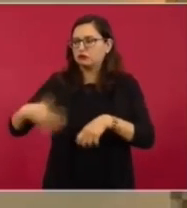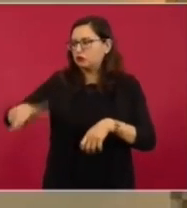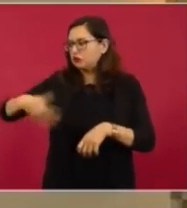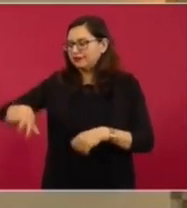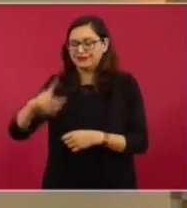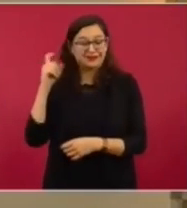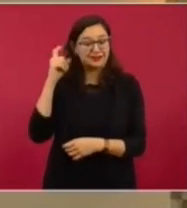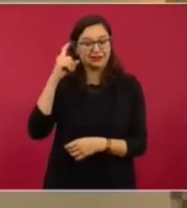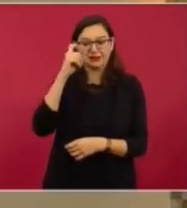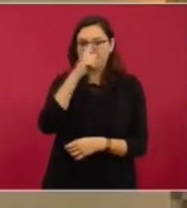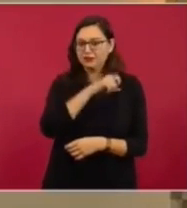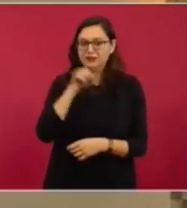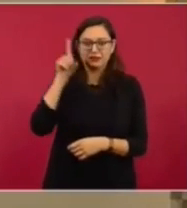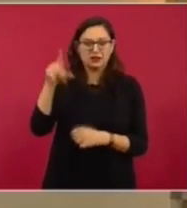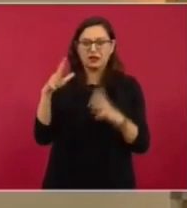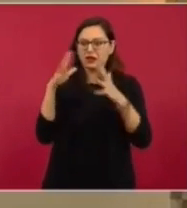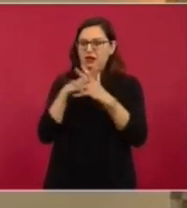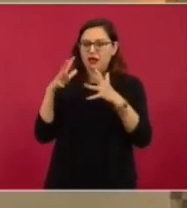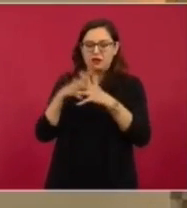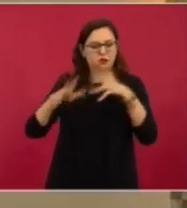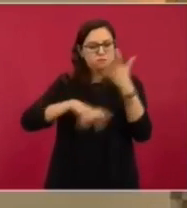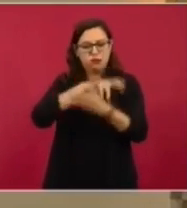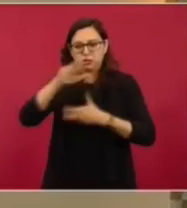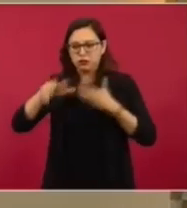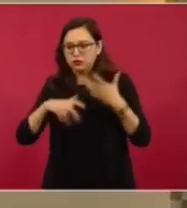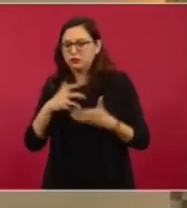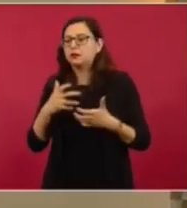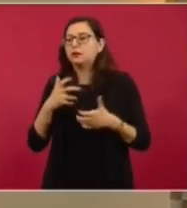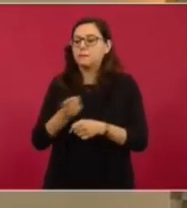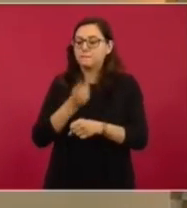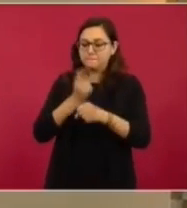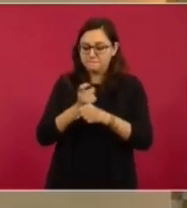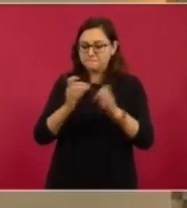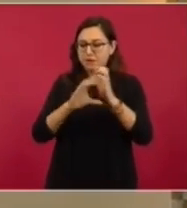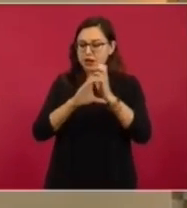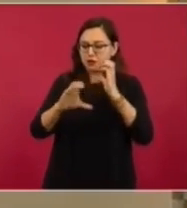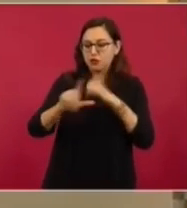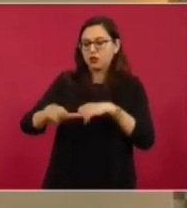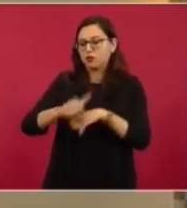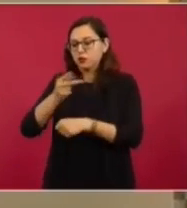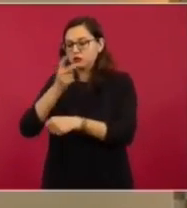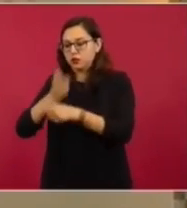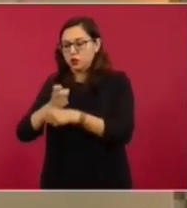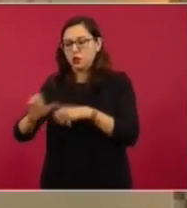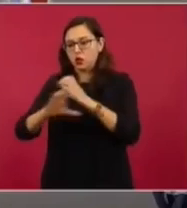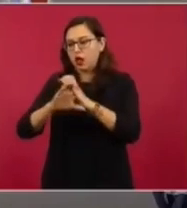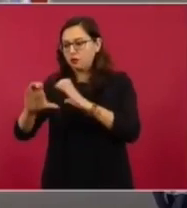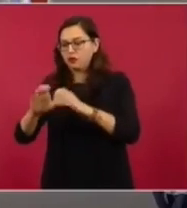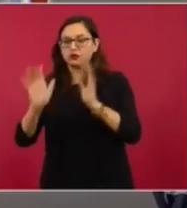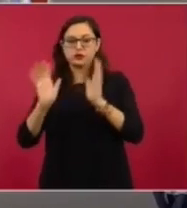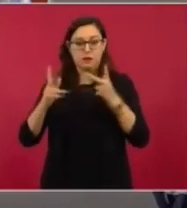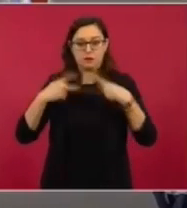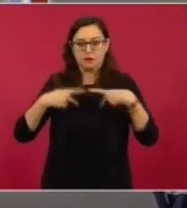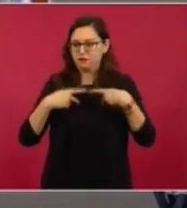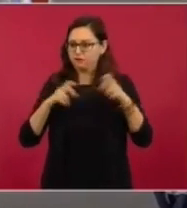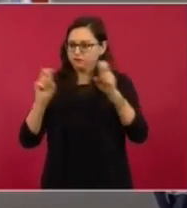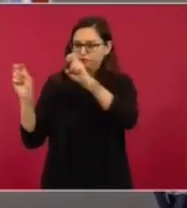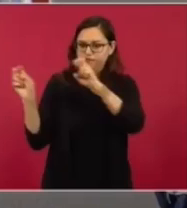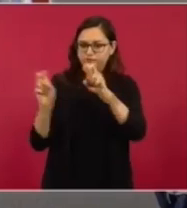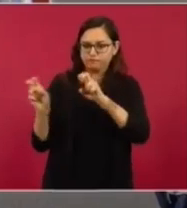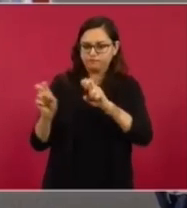allá. Finalmente se tuvo éxito en conseguir un primer autobús y luego otro autobús, dos en total, para trasladar a las